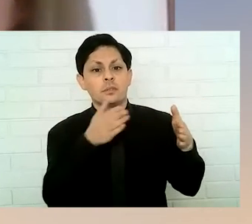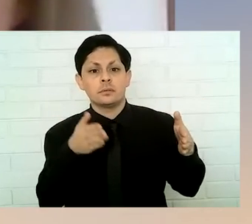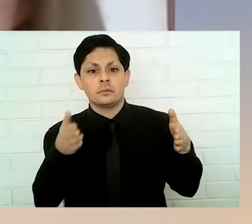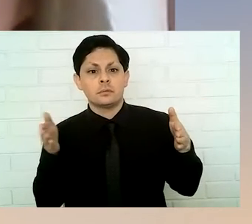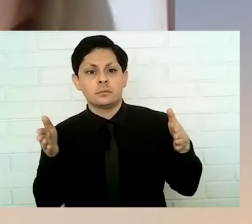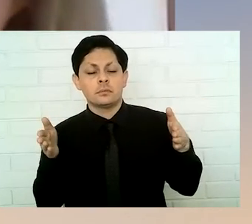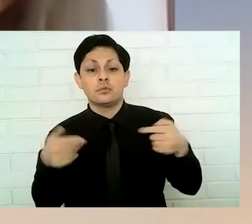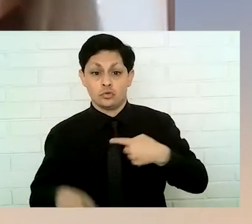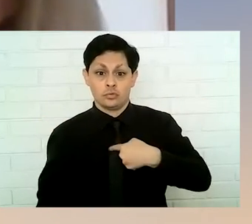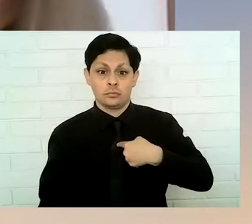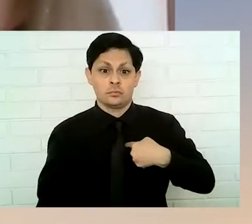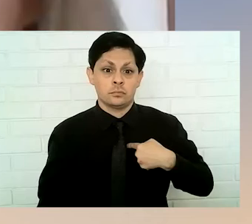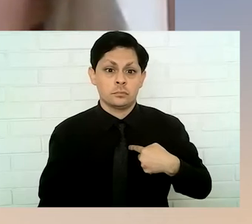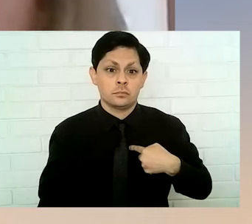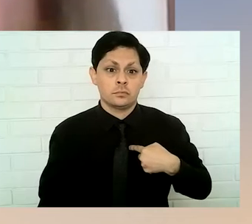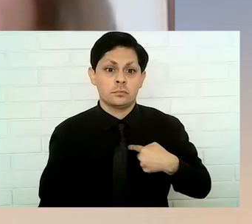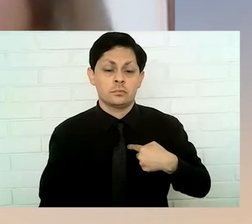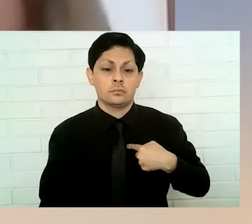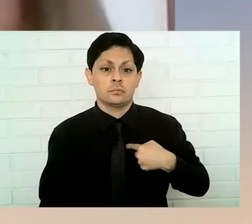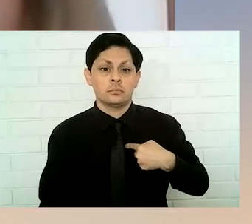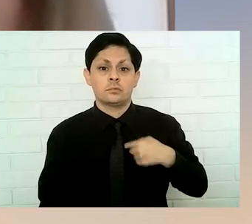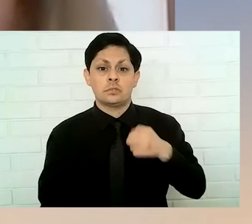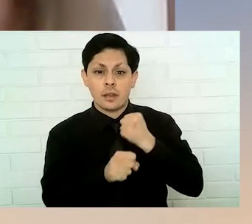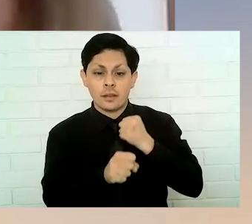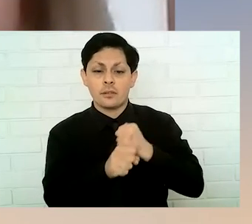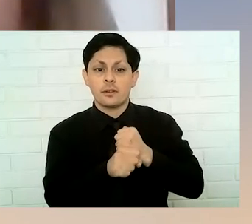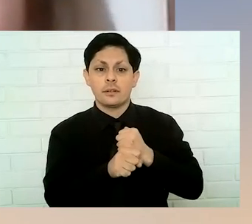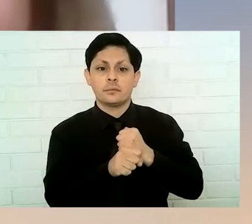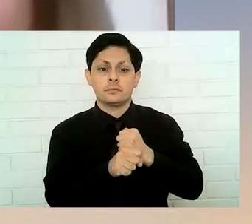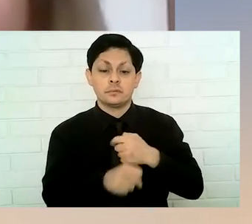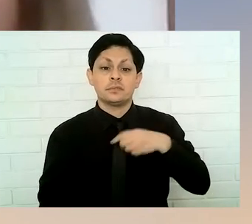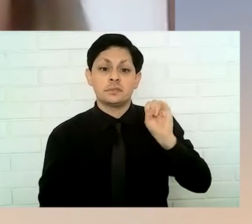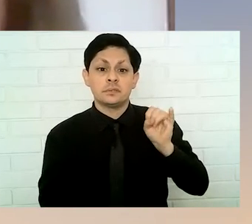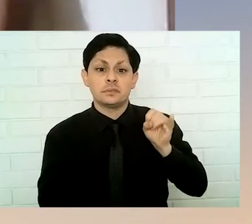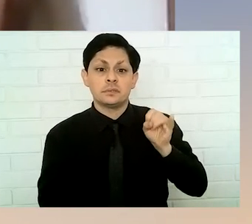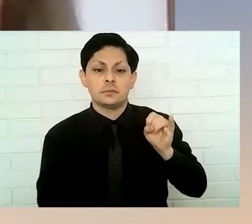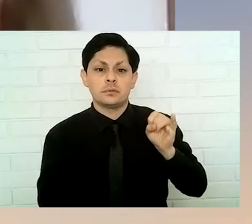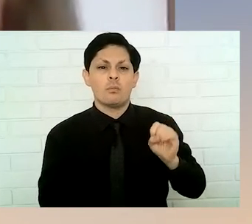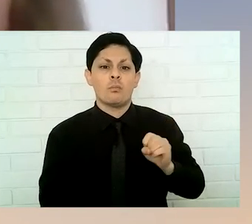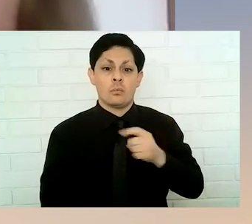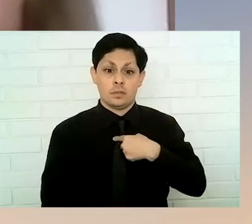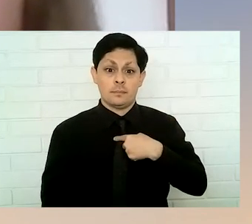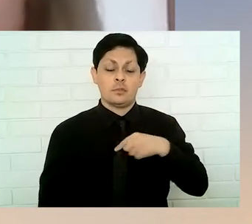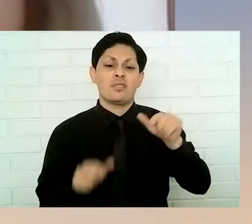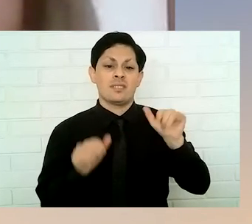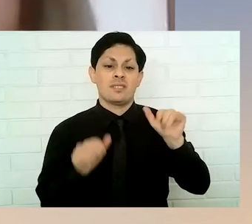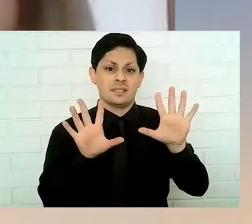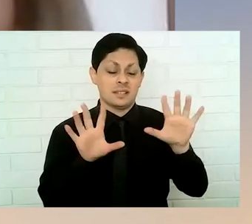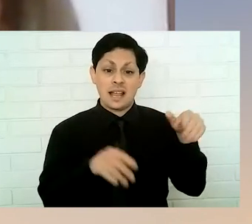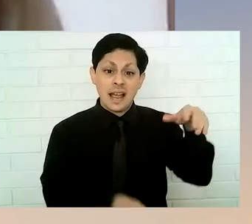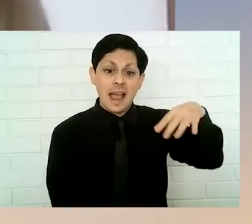Yo no trabajé con cientos de niños, pero sí con decenas. Y en cada